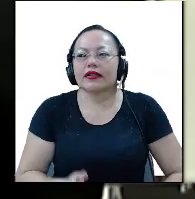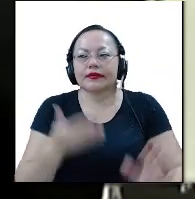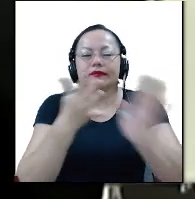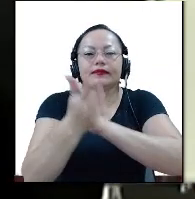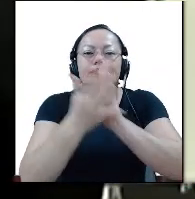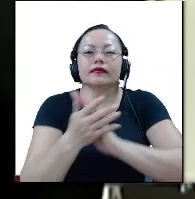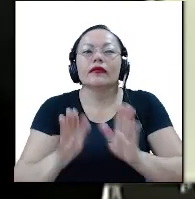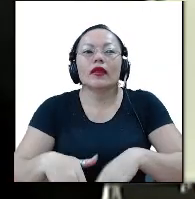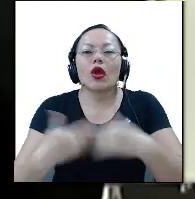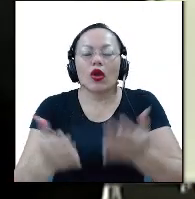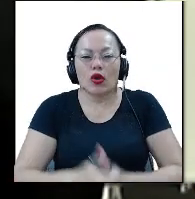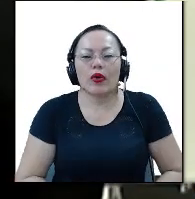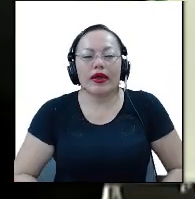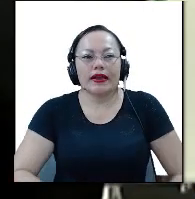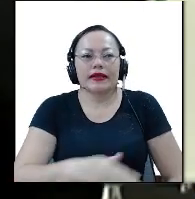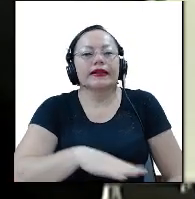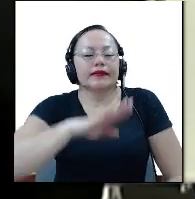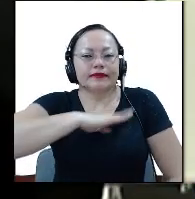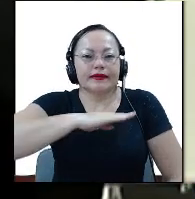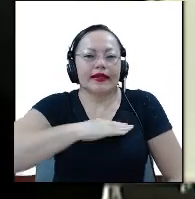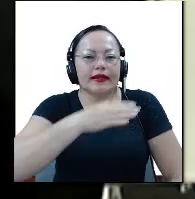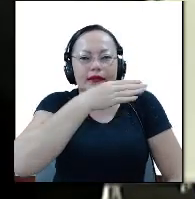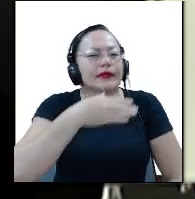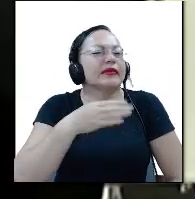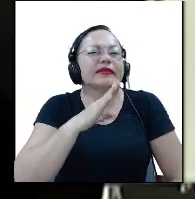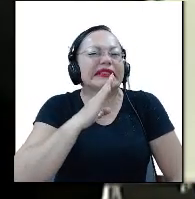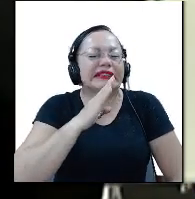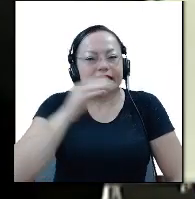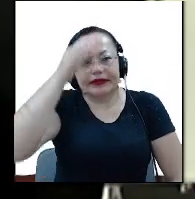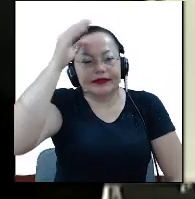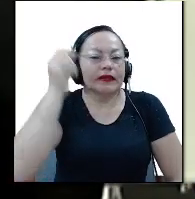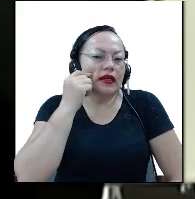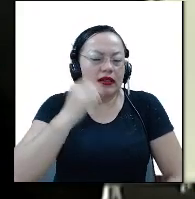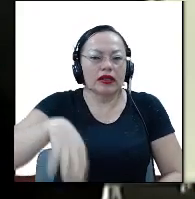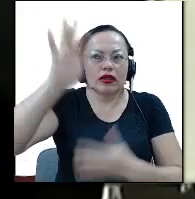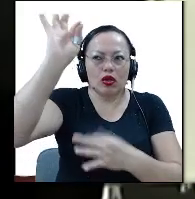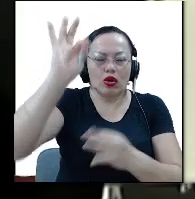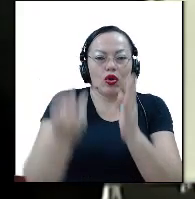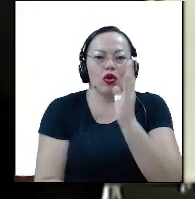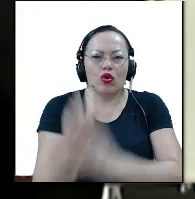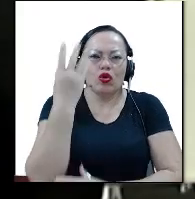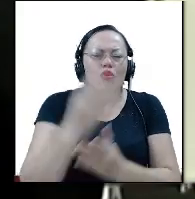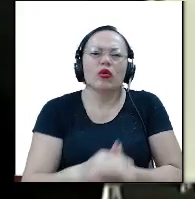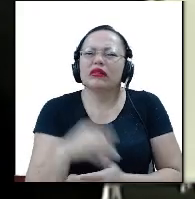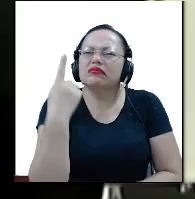por el señor alcalde, decreto que estaremos conociendo en el transcurso del día, pues